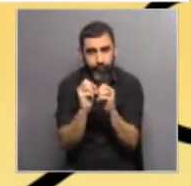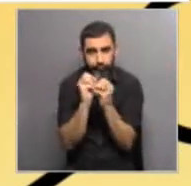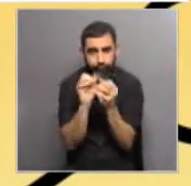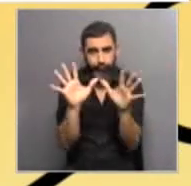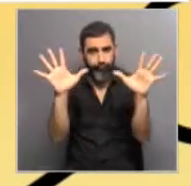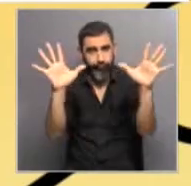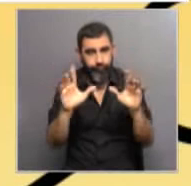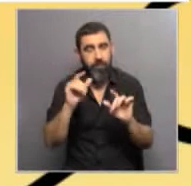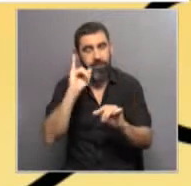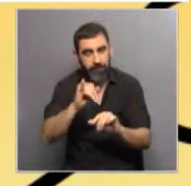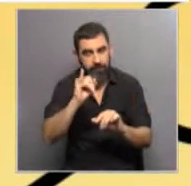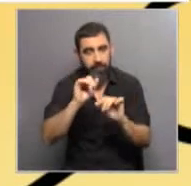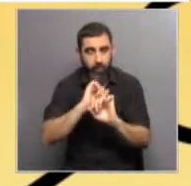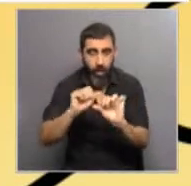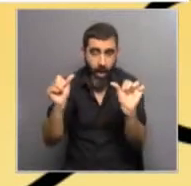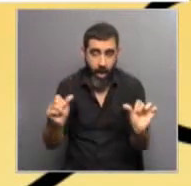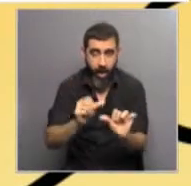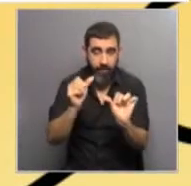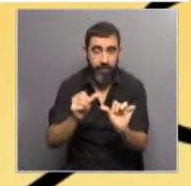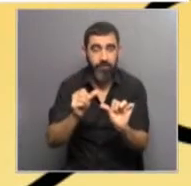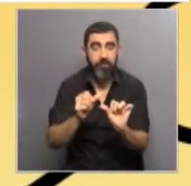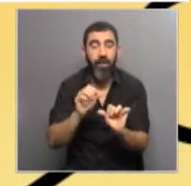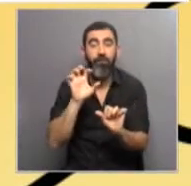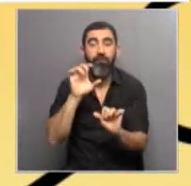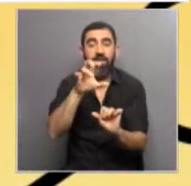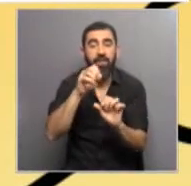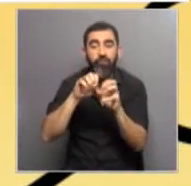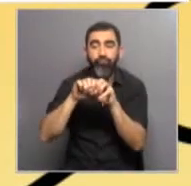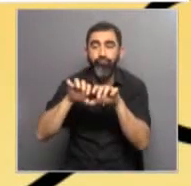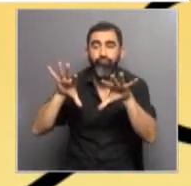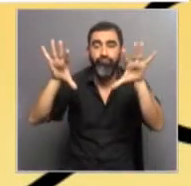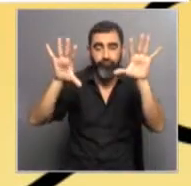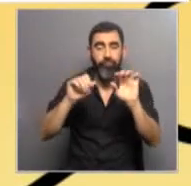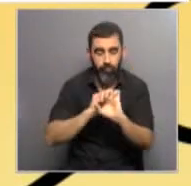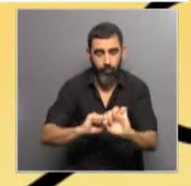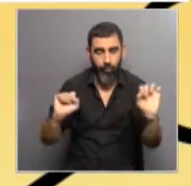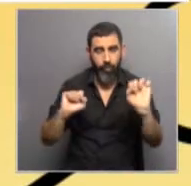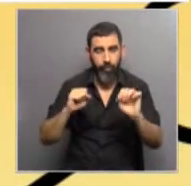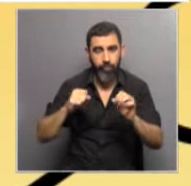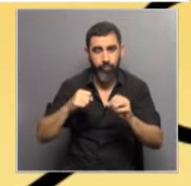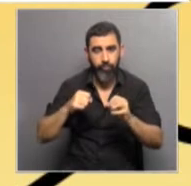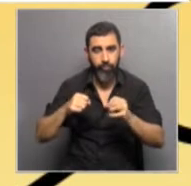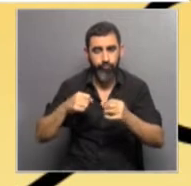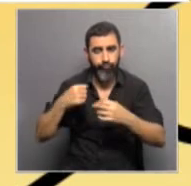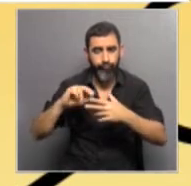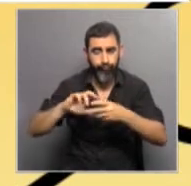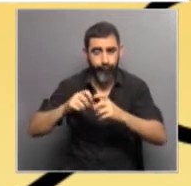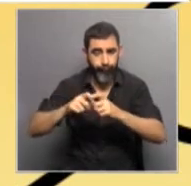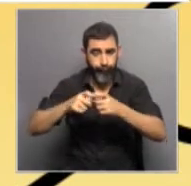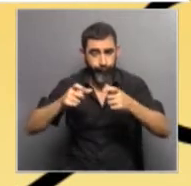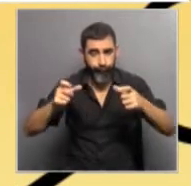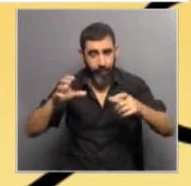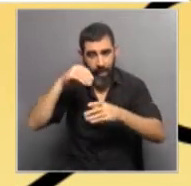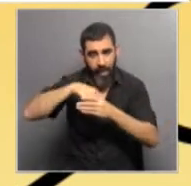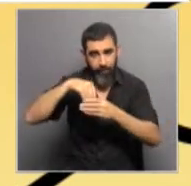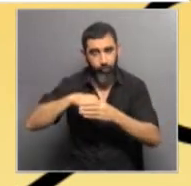logran hacer que esas bacterias se reproduzcan, se multipliquen en el